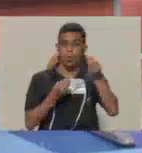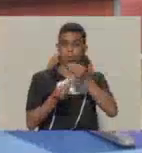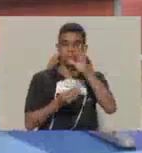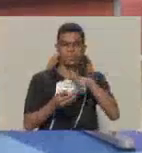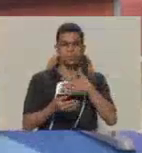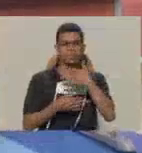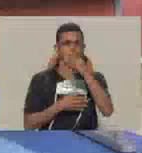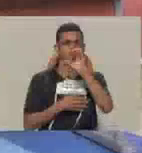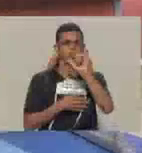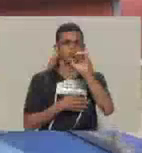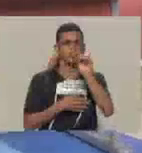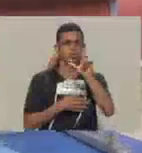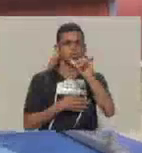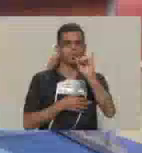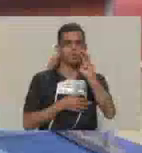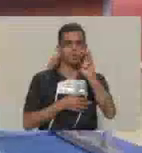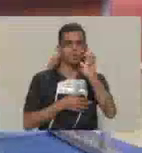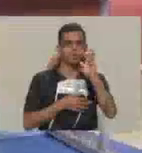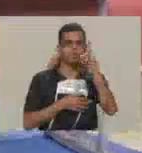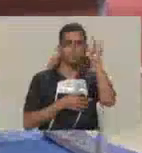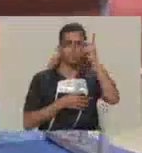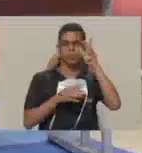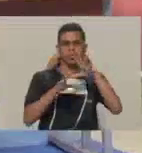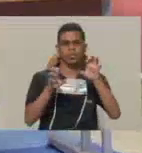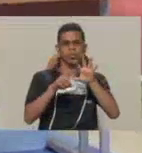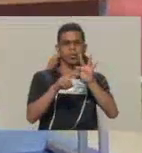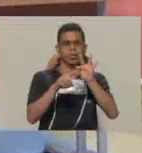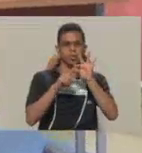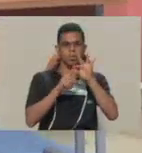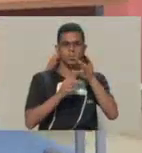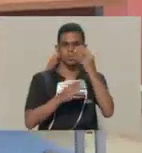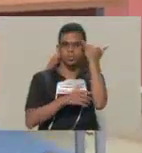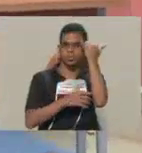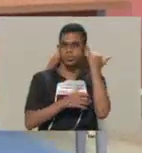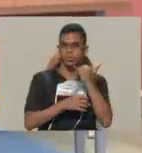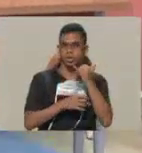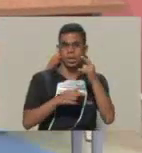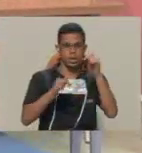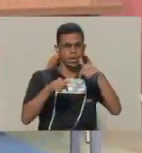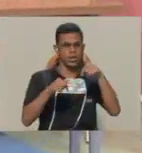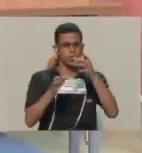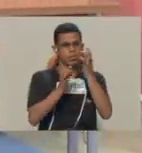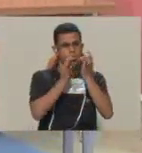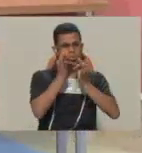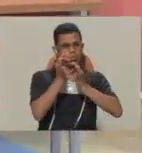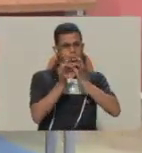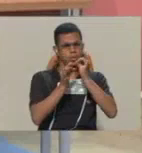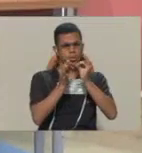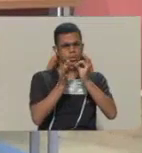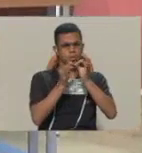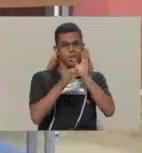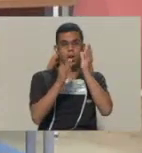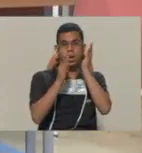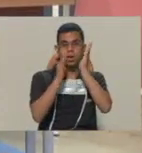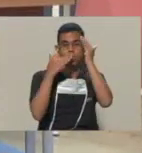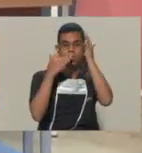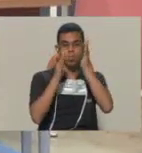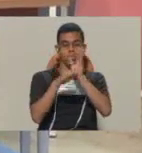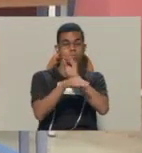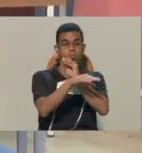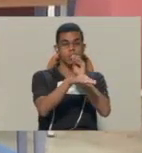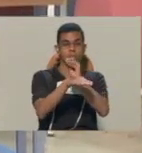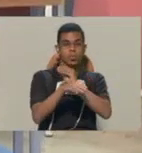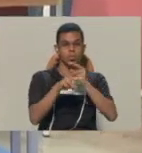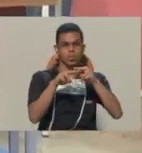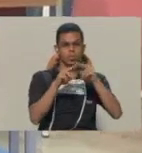Hola, ¿cómo están? Mi nombre es Yolibela Ponte, docente de Educación Especial. El día de hoy vengo a conversar con ustedes en relación a la prevención y